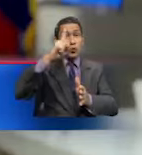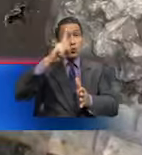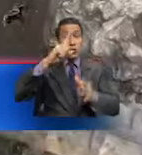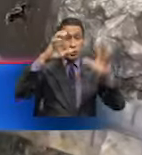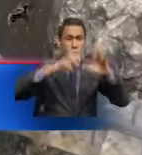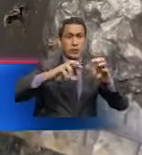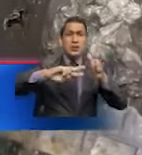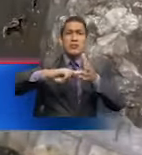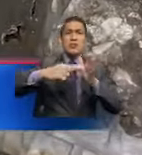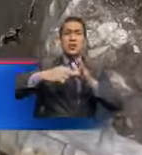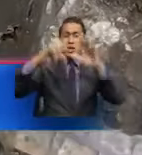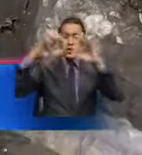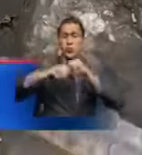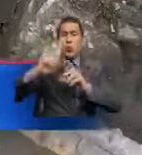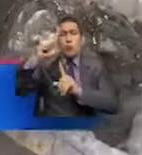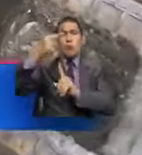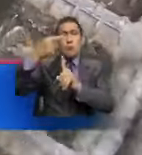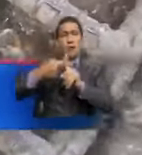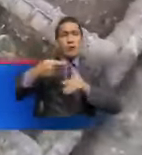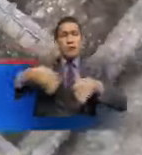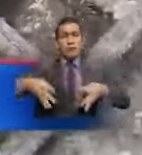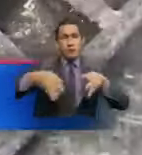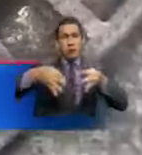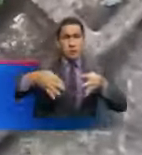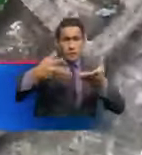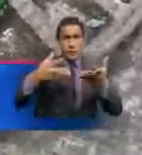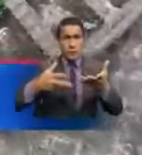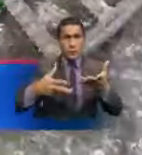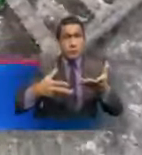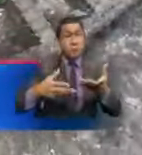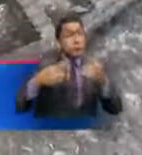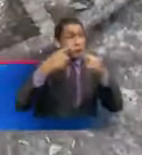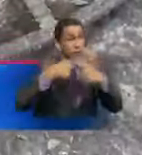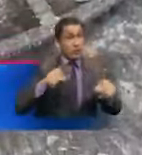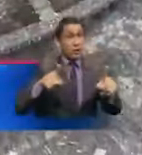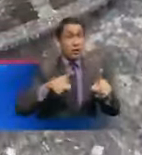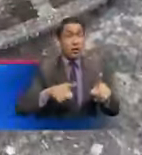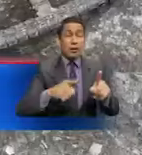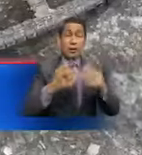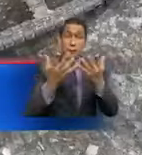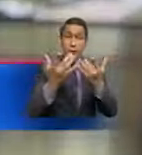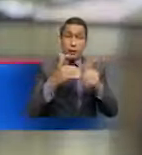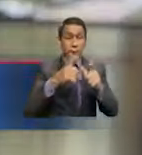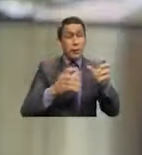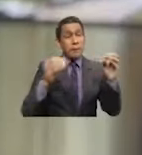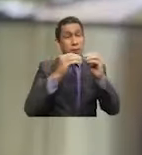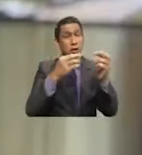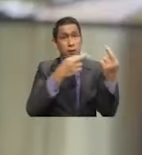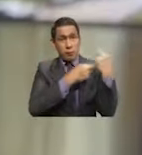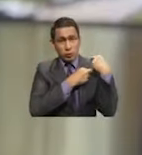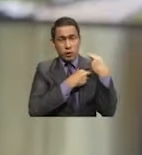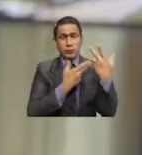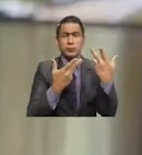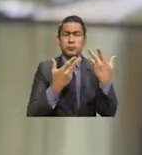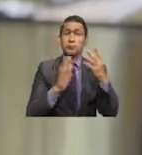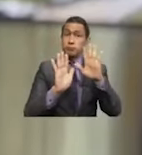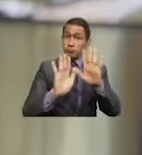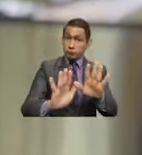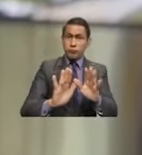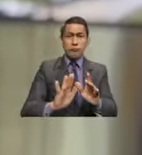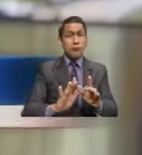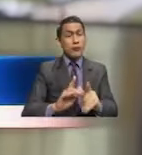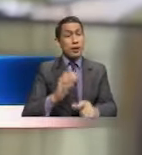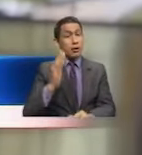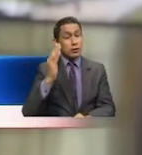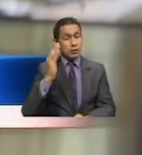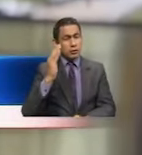en 2 días. Se espera el compromiso de la comunidad en el manejo de los desechos. ¿Por qué es importante? Porque la ciudadanía, si conoce